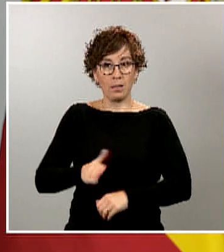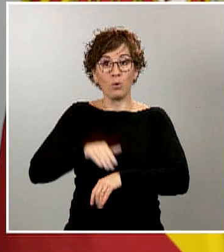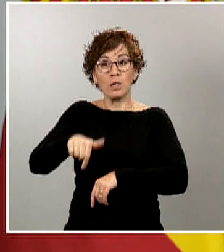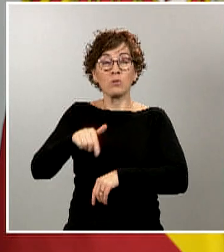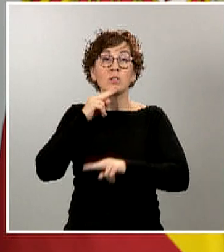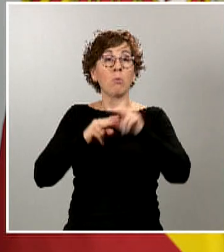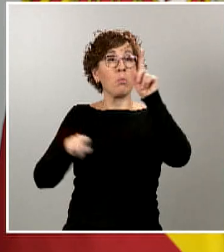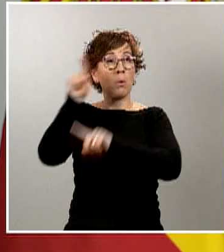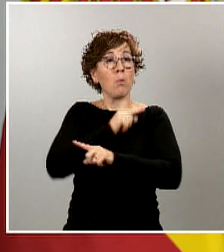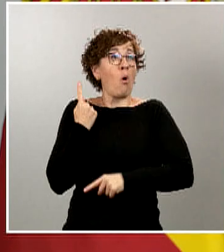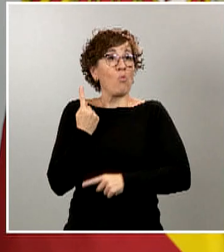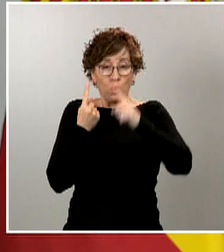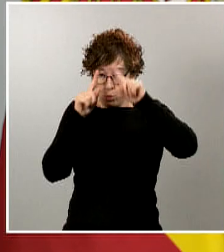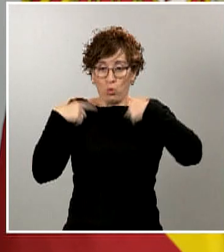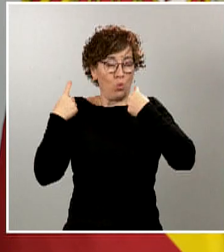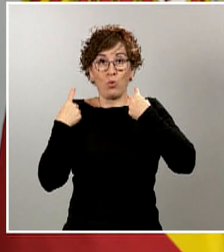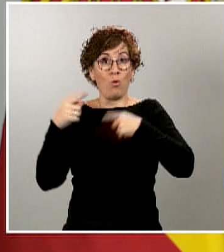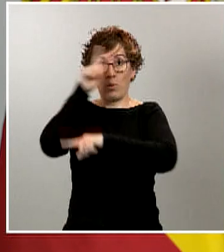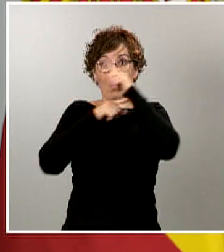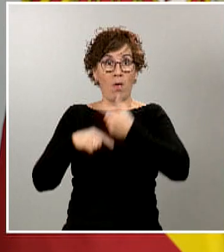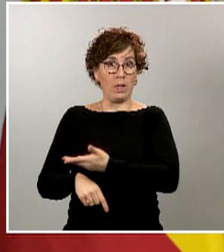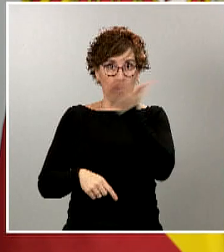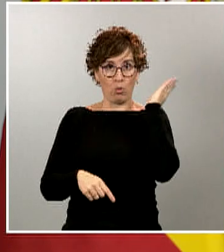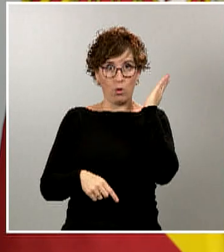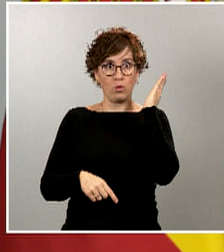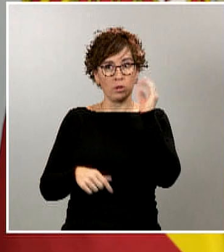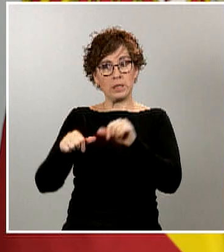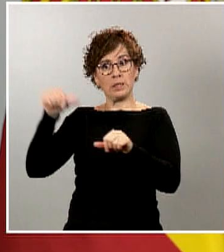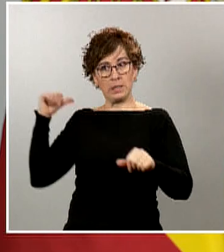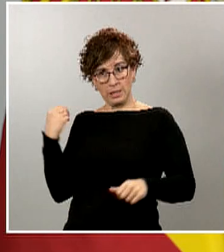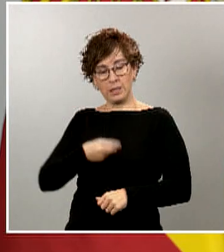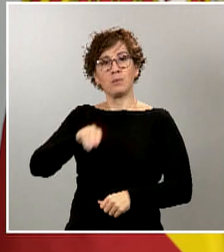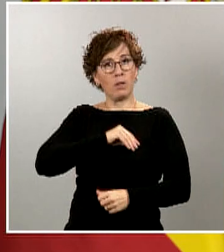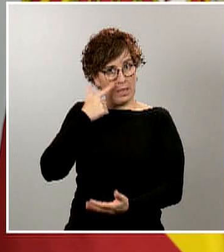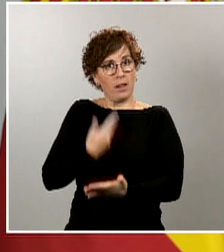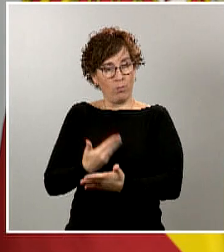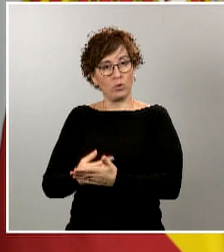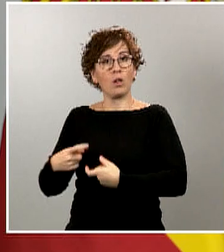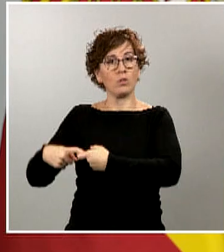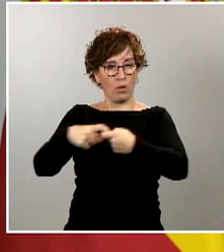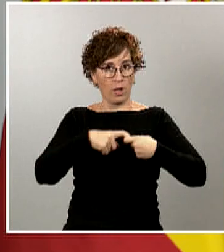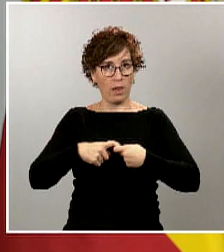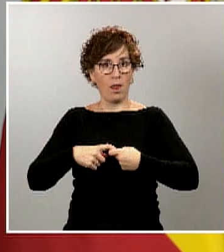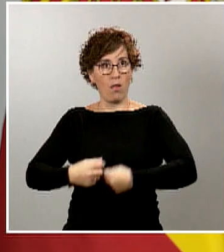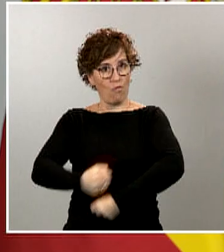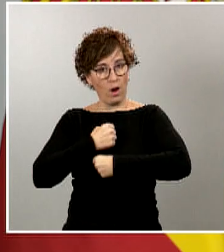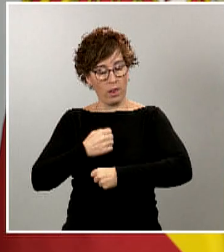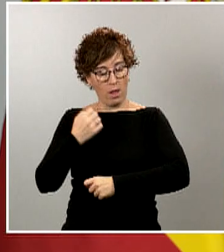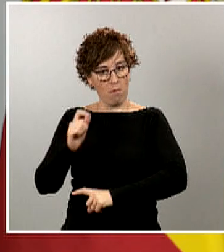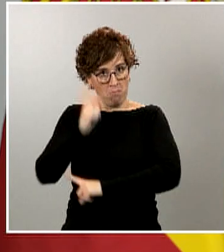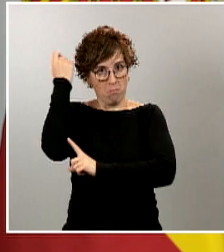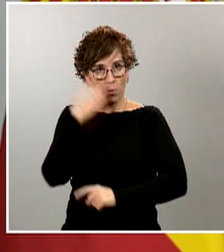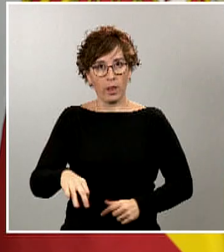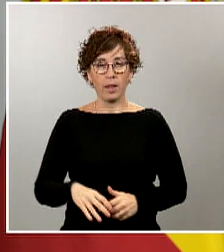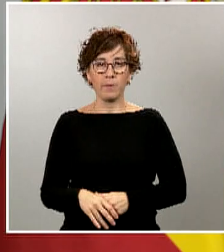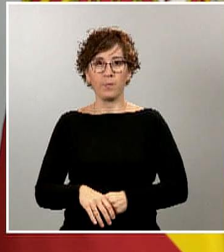un problema de todos y España ha demostrado en estos días su solidaridad, su fuerza y que lo podemos conseguir. Como ministra de Defensa